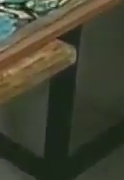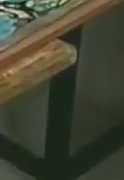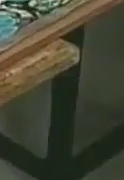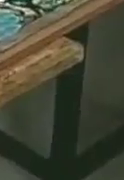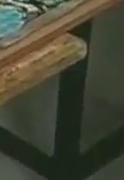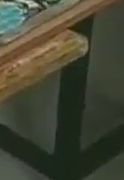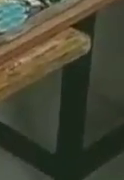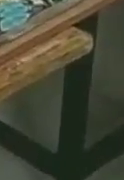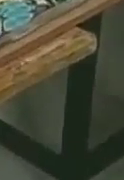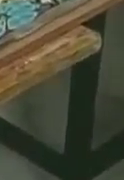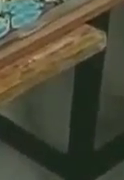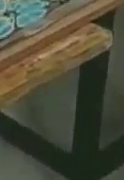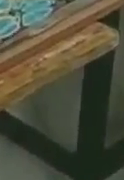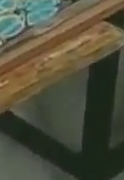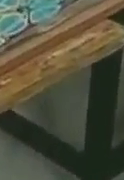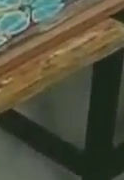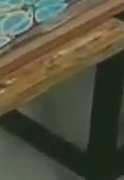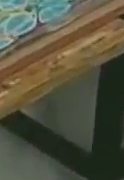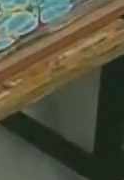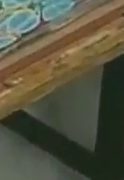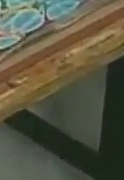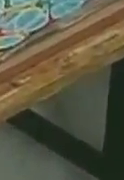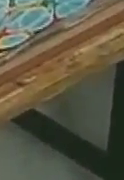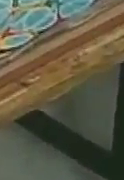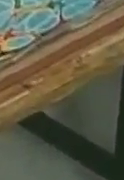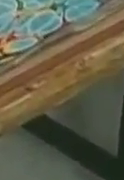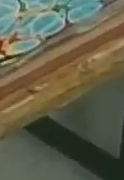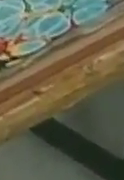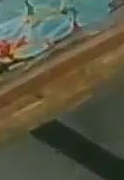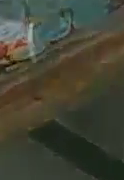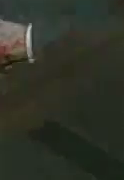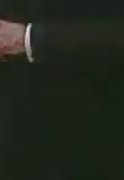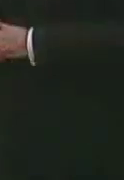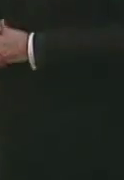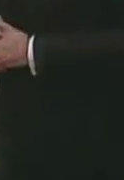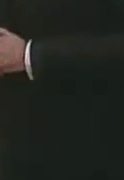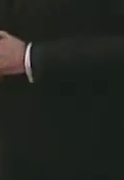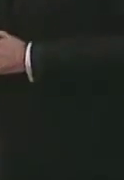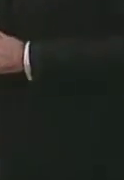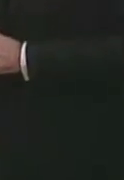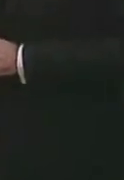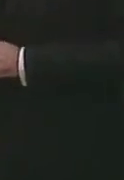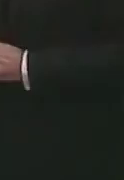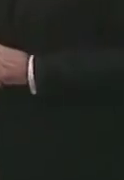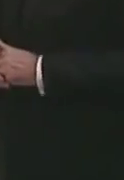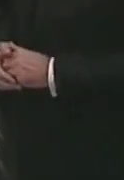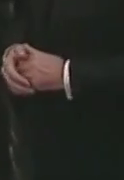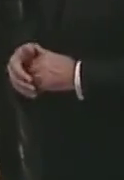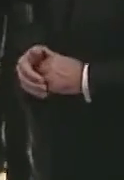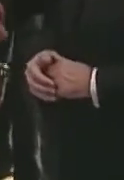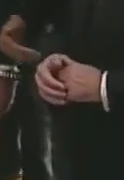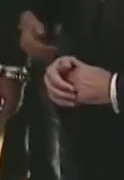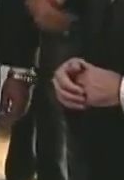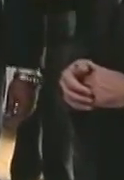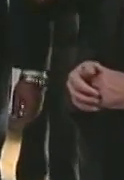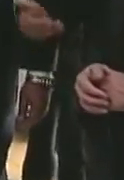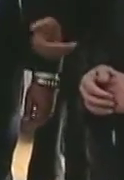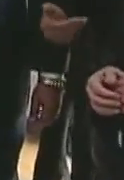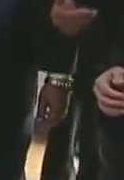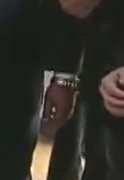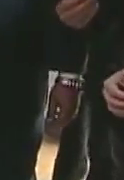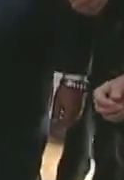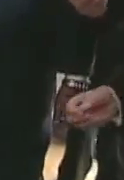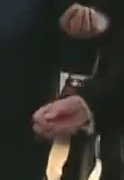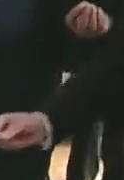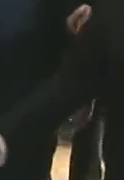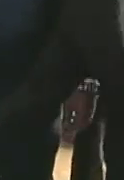importante evento, en esta fiesta literaria que se celebra en la ciudad capital y que se ha venido desarrollándose desde el año